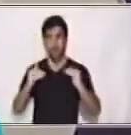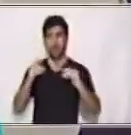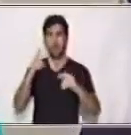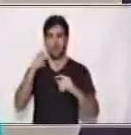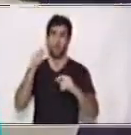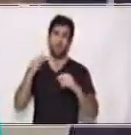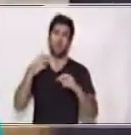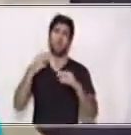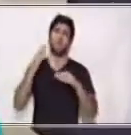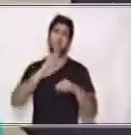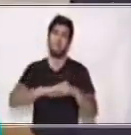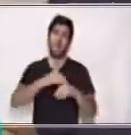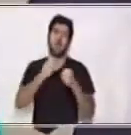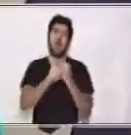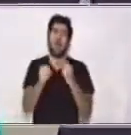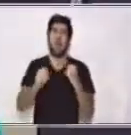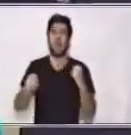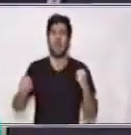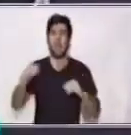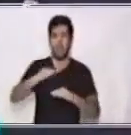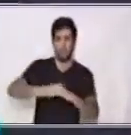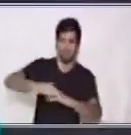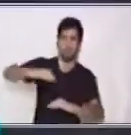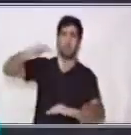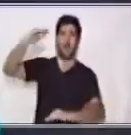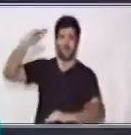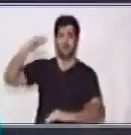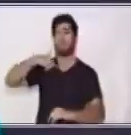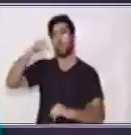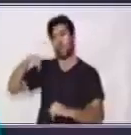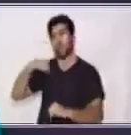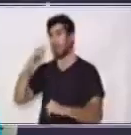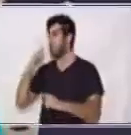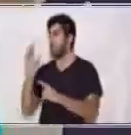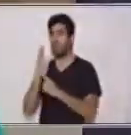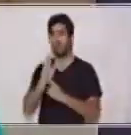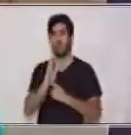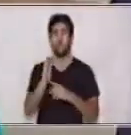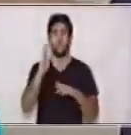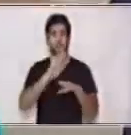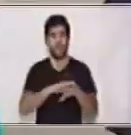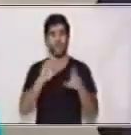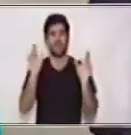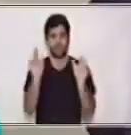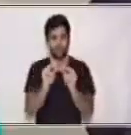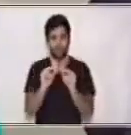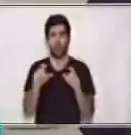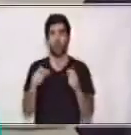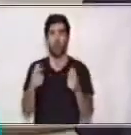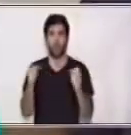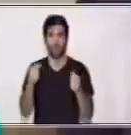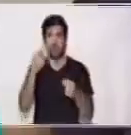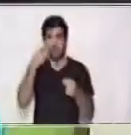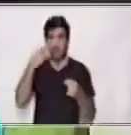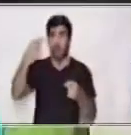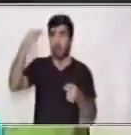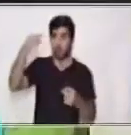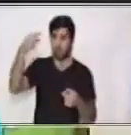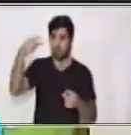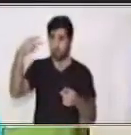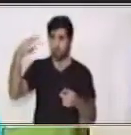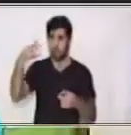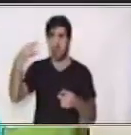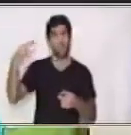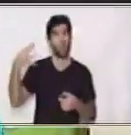todavía más amplio. Utilizando la regla, usted utiliza 1, 2, 3,